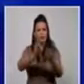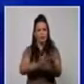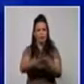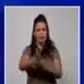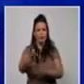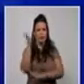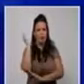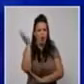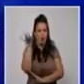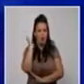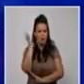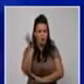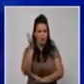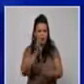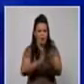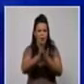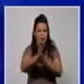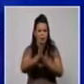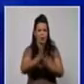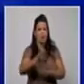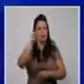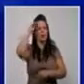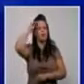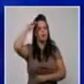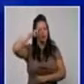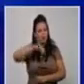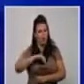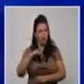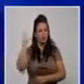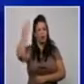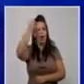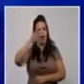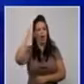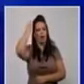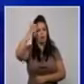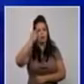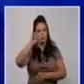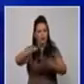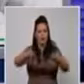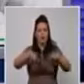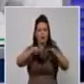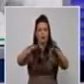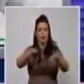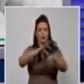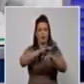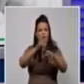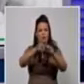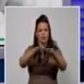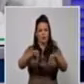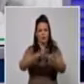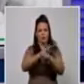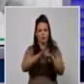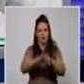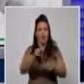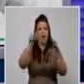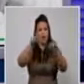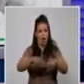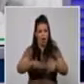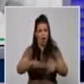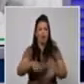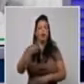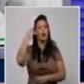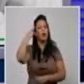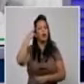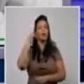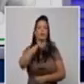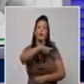prensa para seguir conociendo el análisis de la situación epidemiológica en el país. A esta hora, por supuesto, nuestro mensaje de prevención.